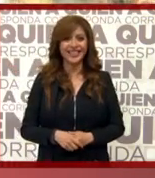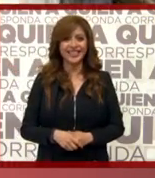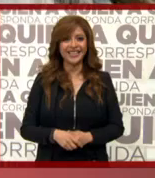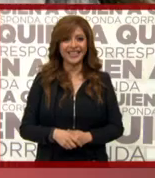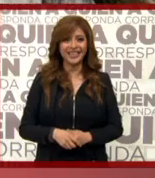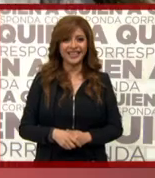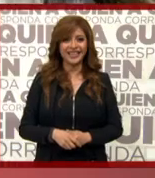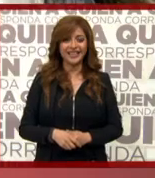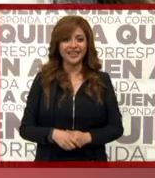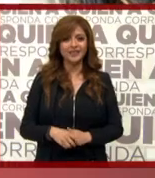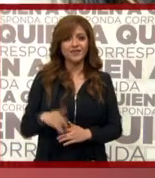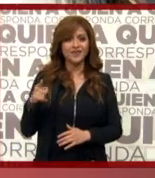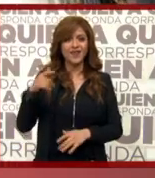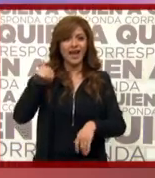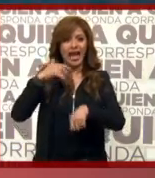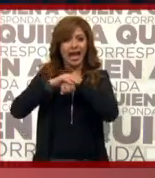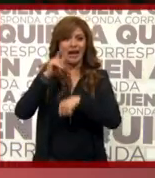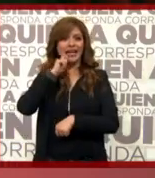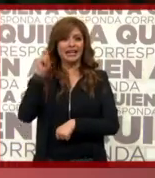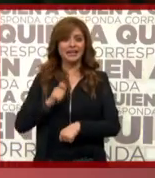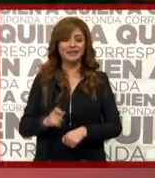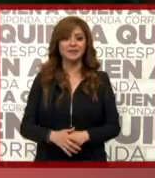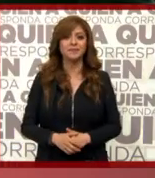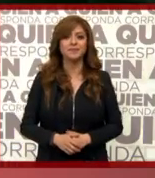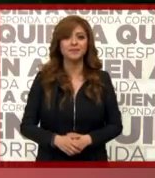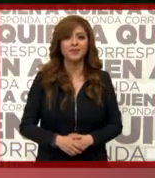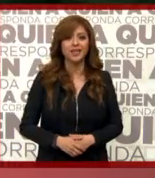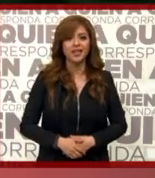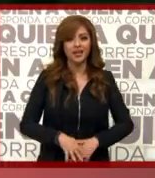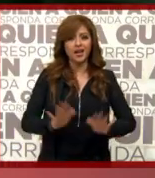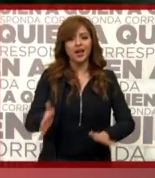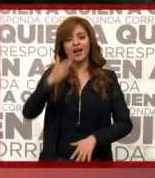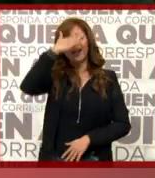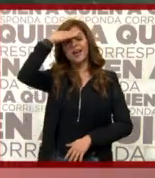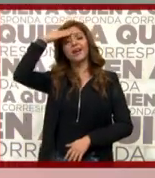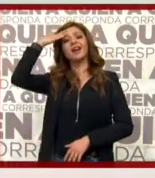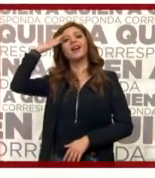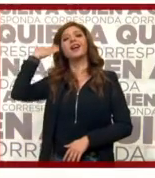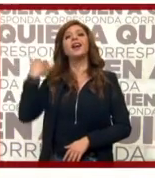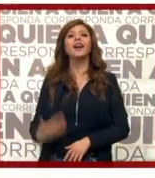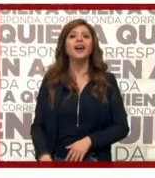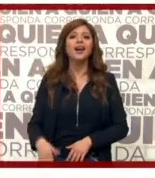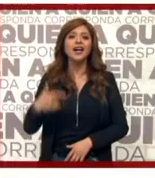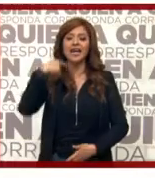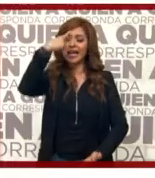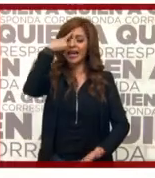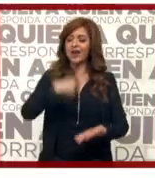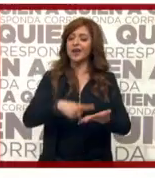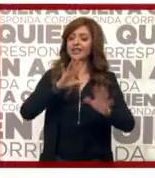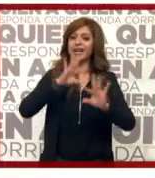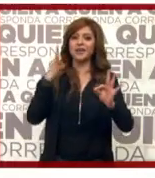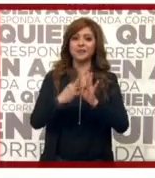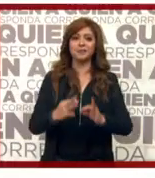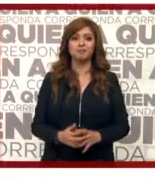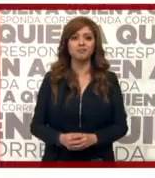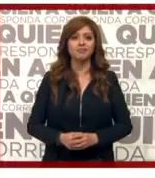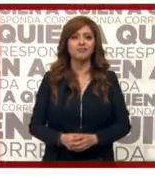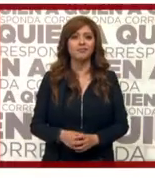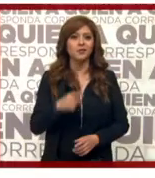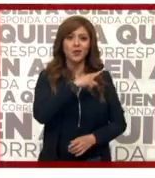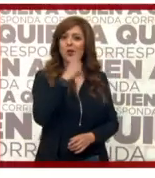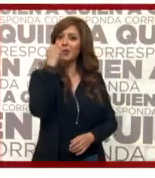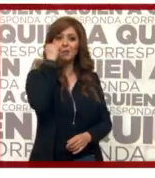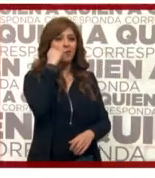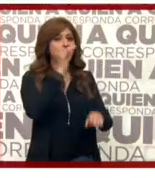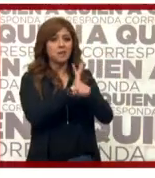amigi amigi amigui Oh ay creo que lo logré no importa si no vio las películas